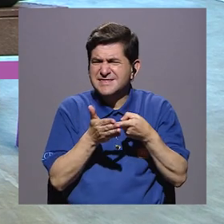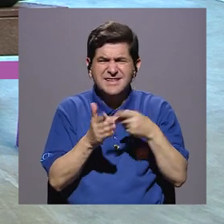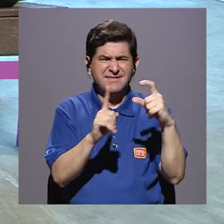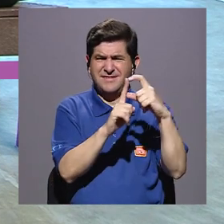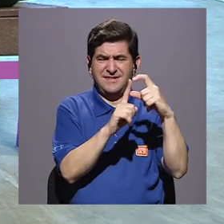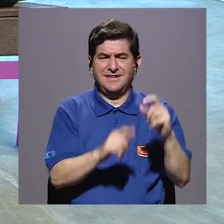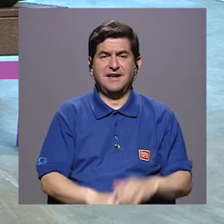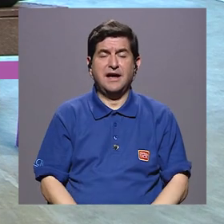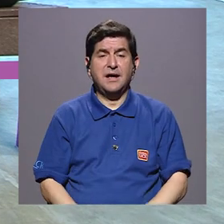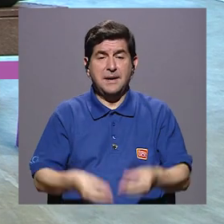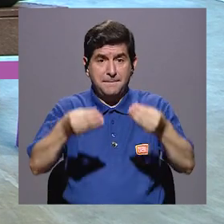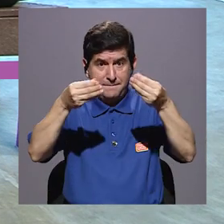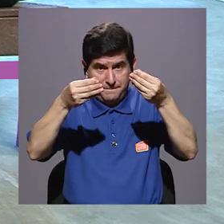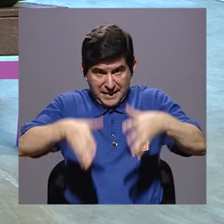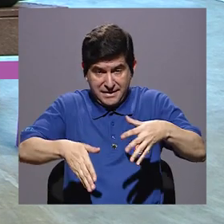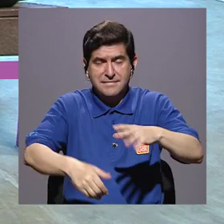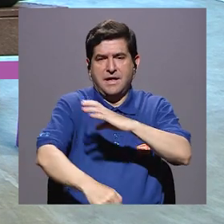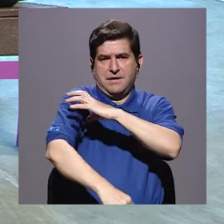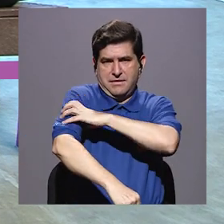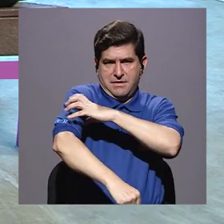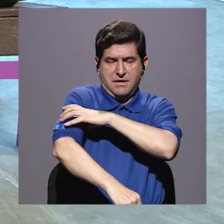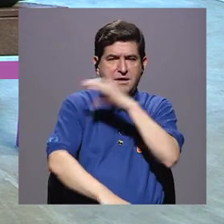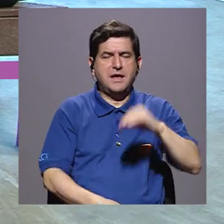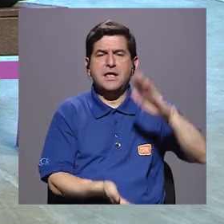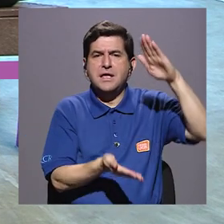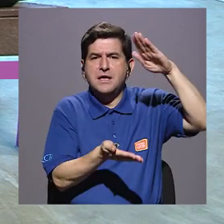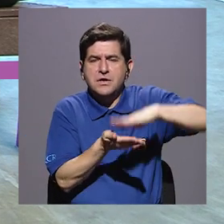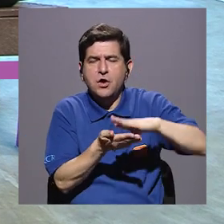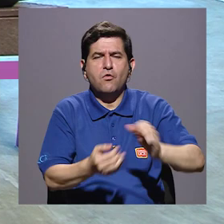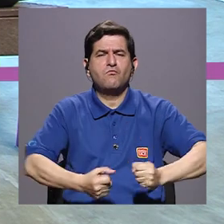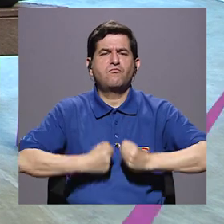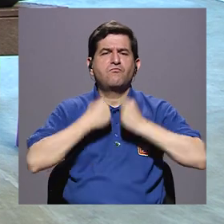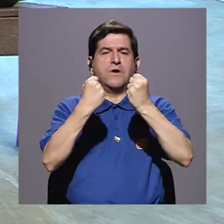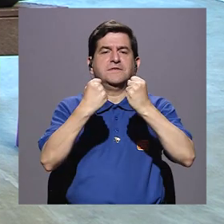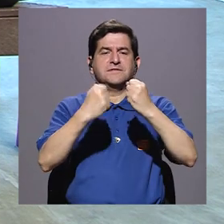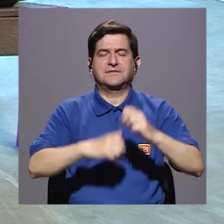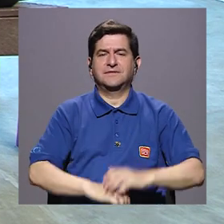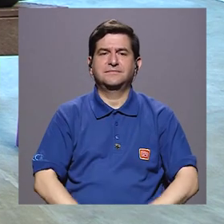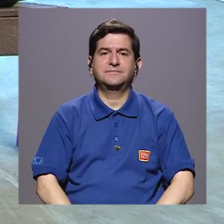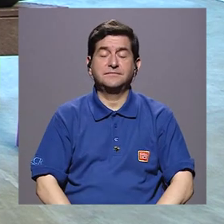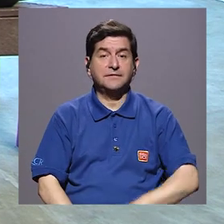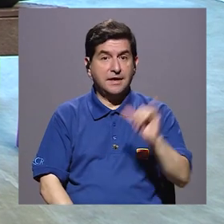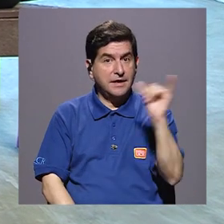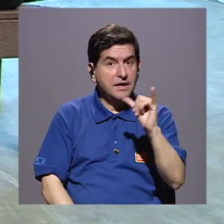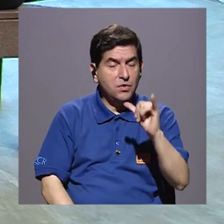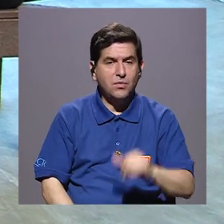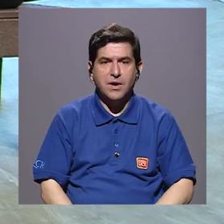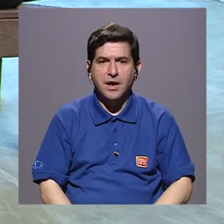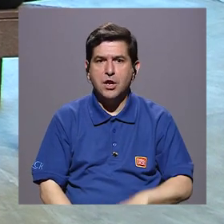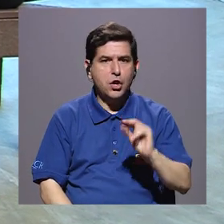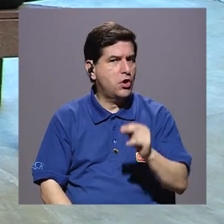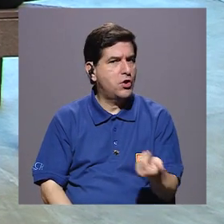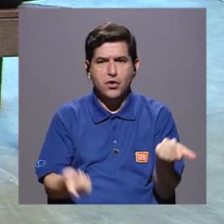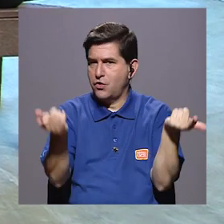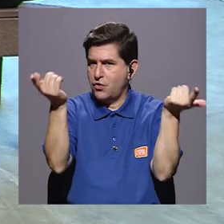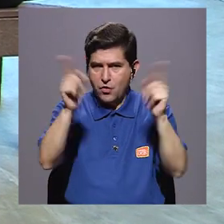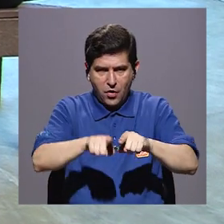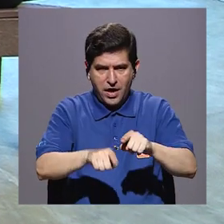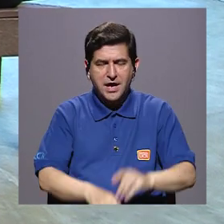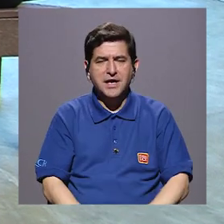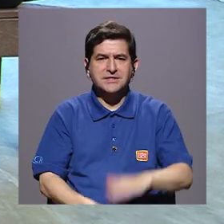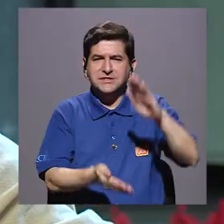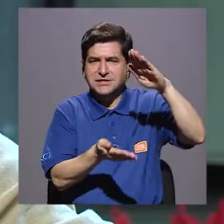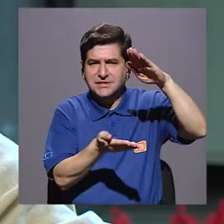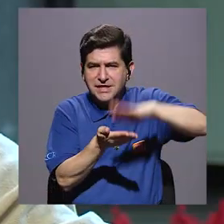la sarcopenia es la pérdida de la masa muscular y la disminución en la fuerza muscular. Además, no es el hecho de